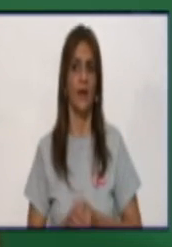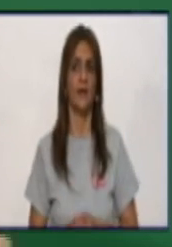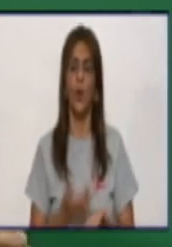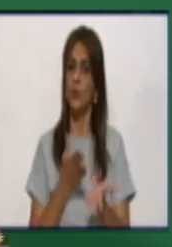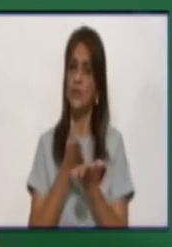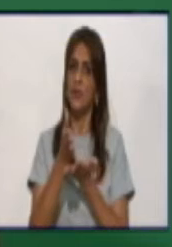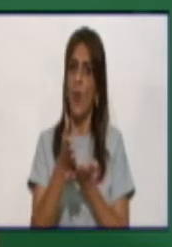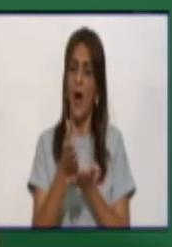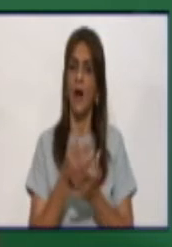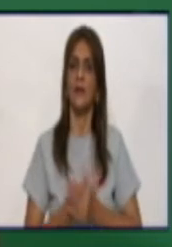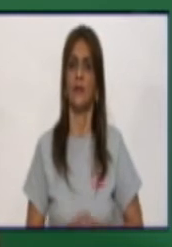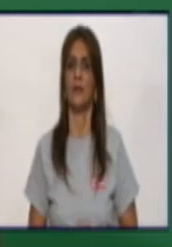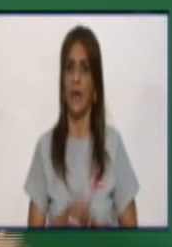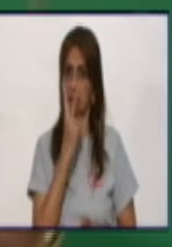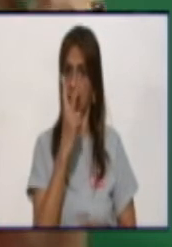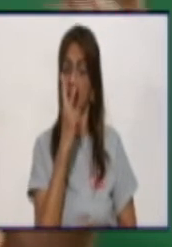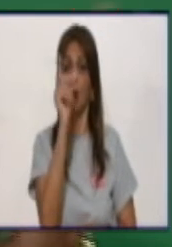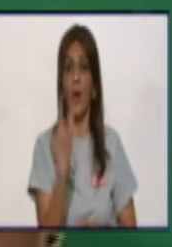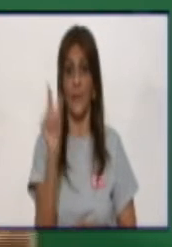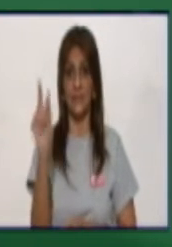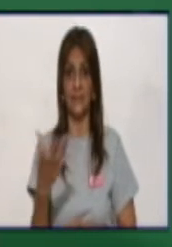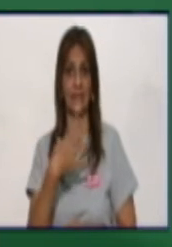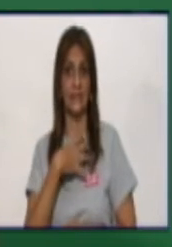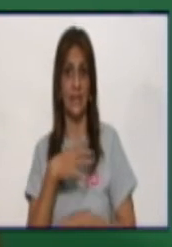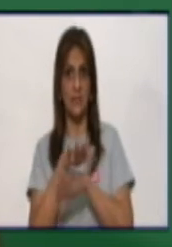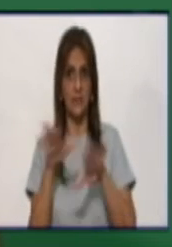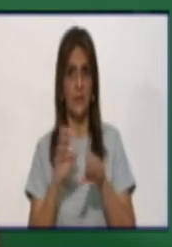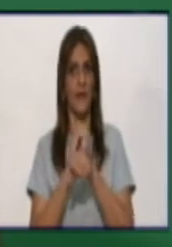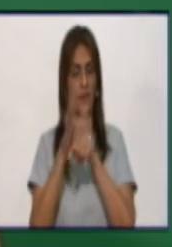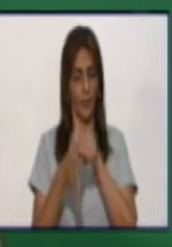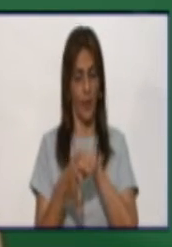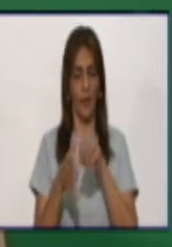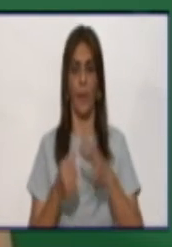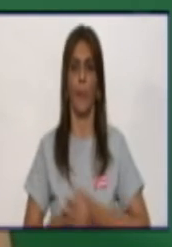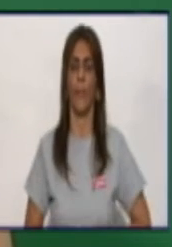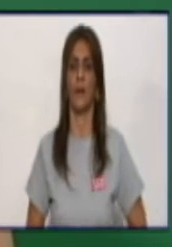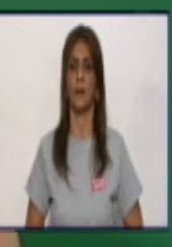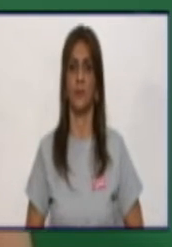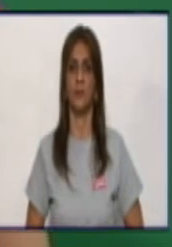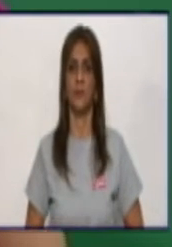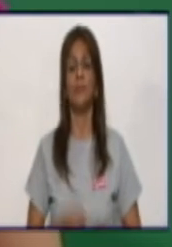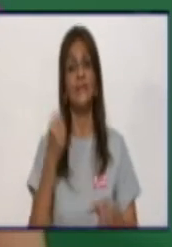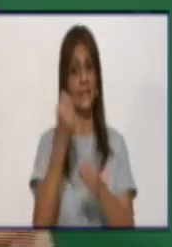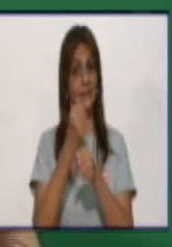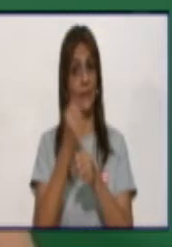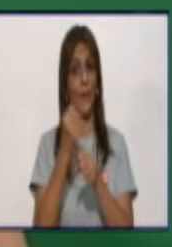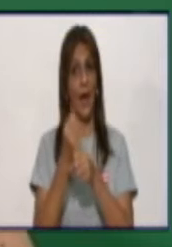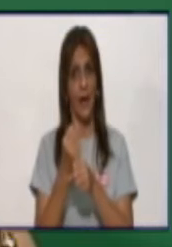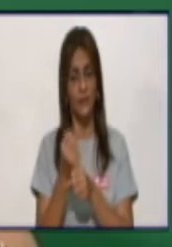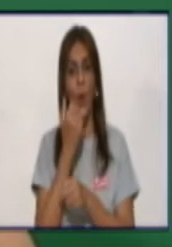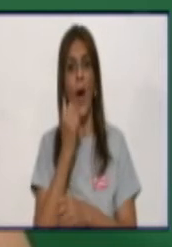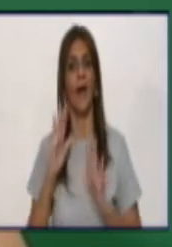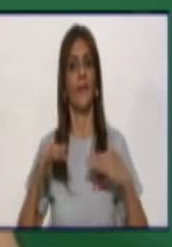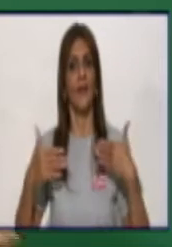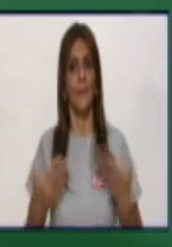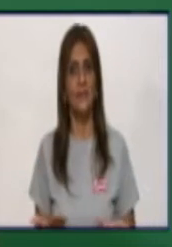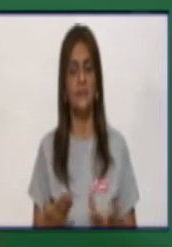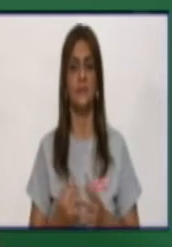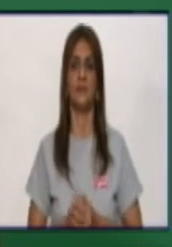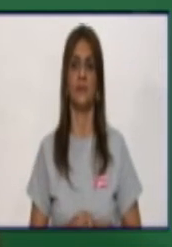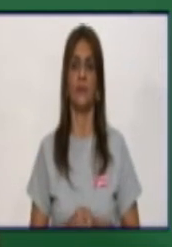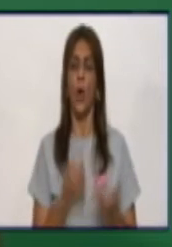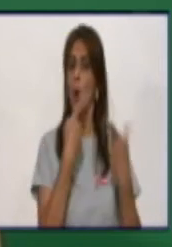confirme con la enfermedad incluso desde su etapa de sospechoso estamos trabajando además con otras de la